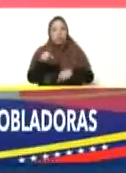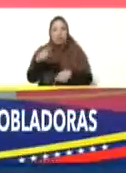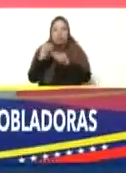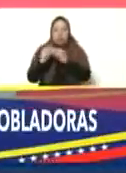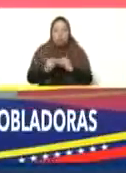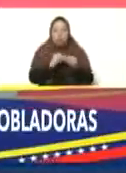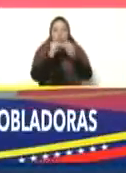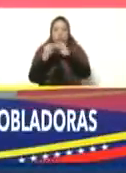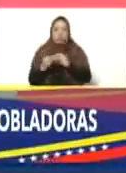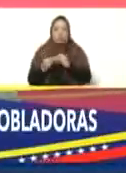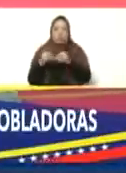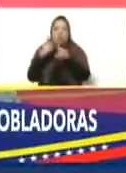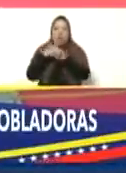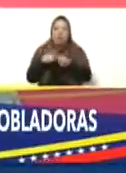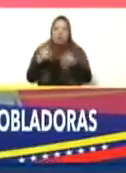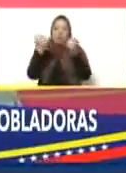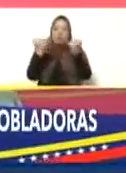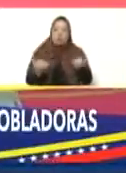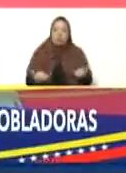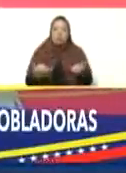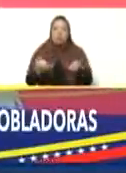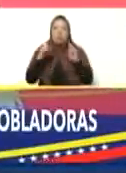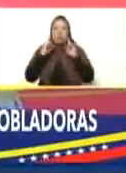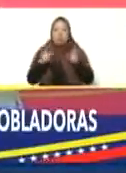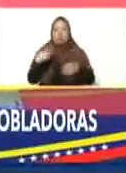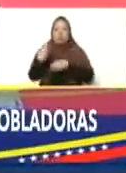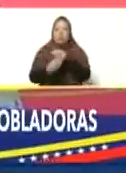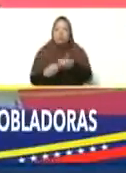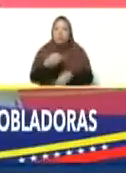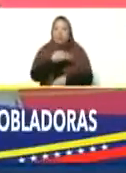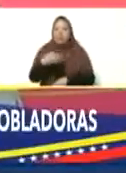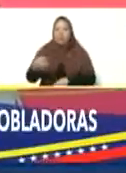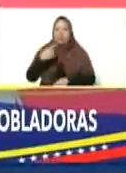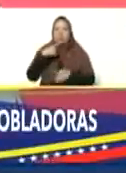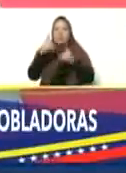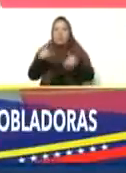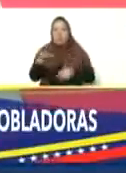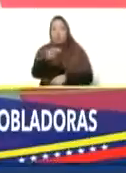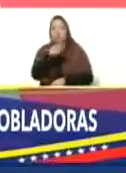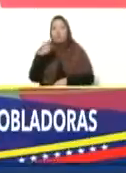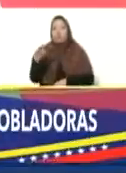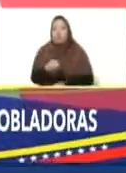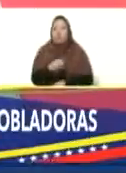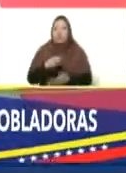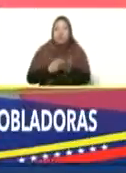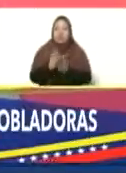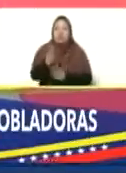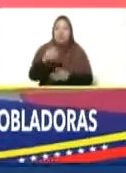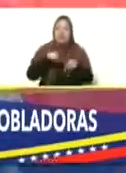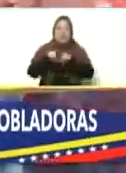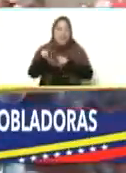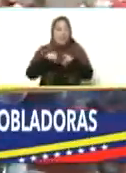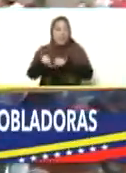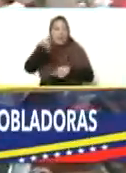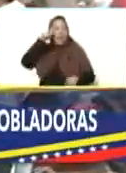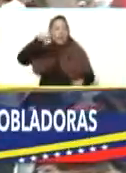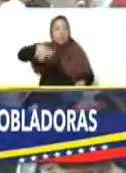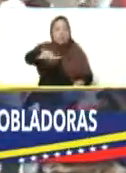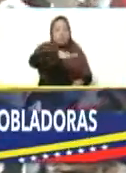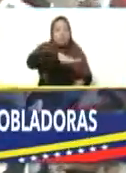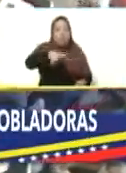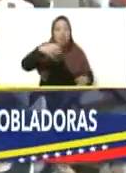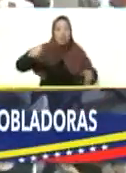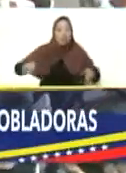pero estamos en la ruta correcta y debemos buscar siempre en la crítica popular la